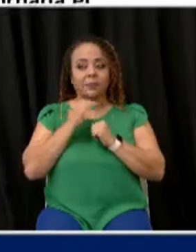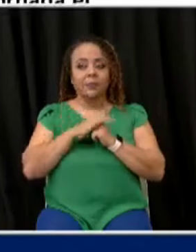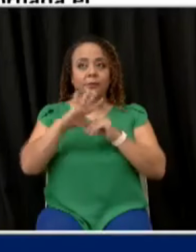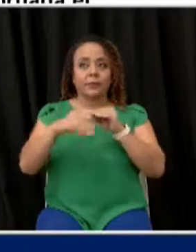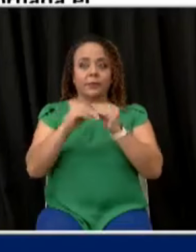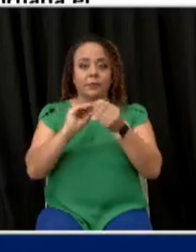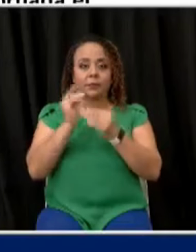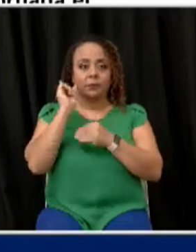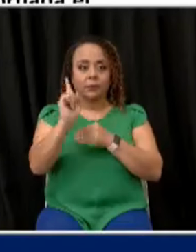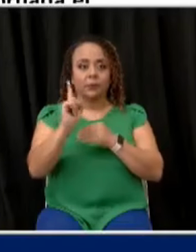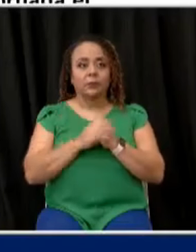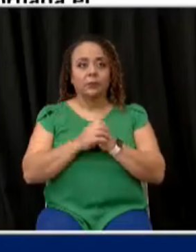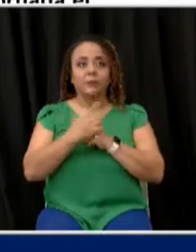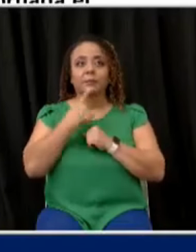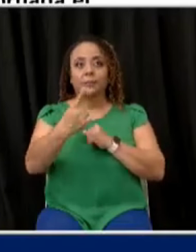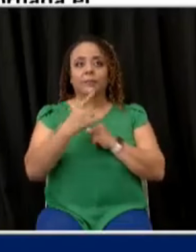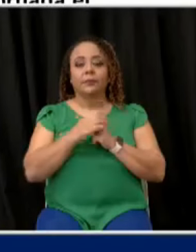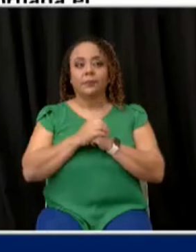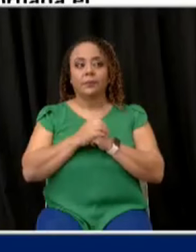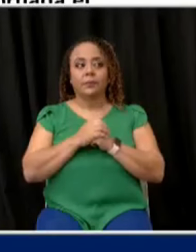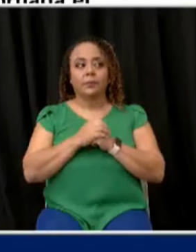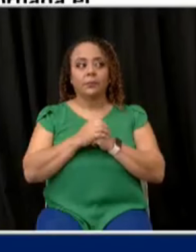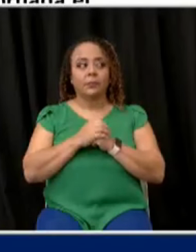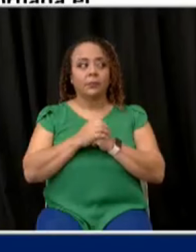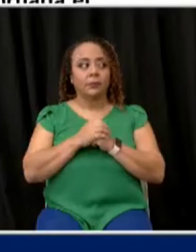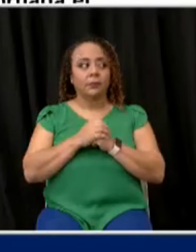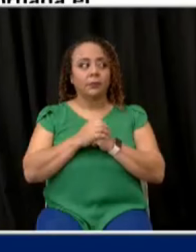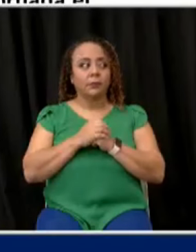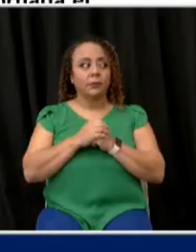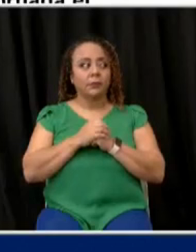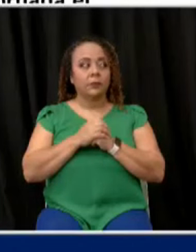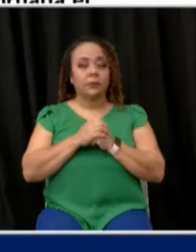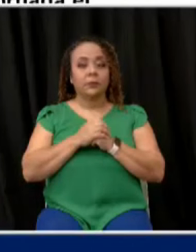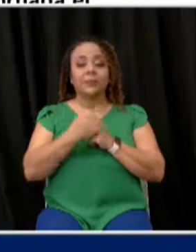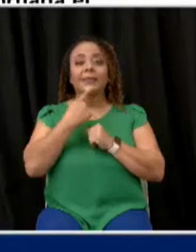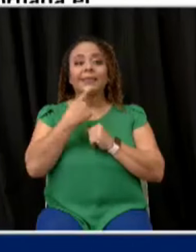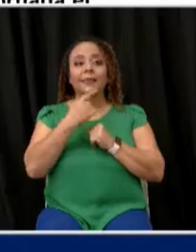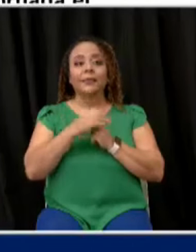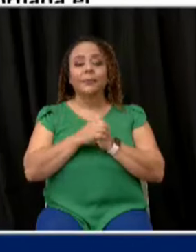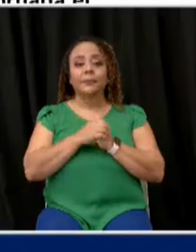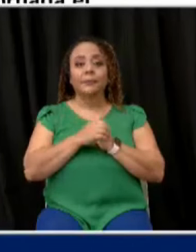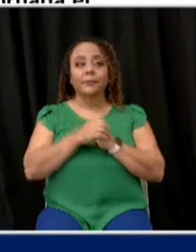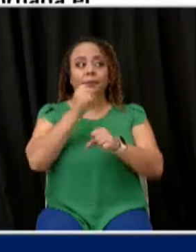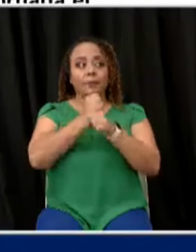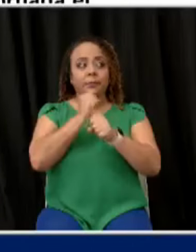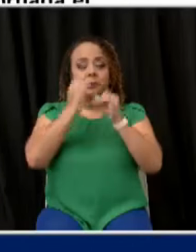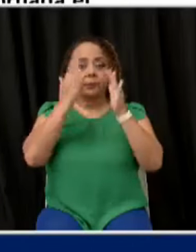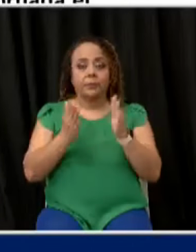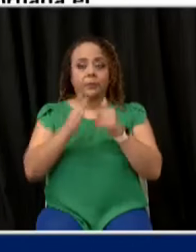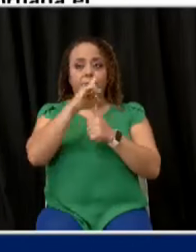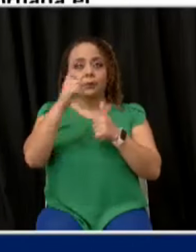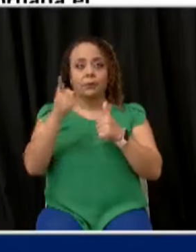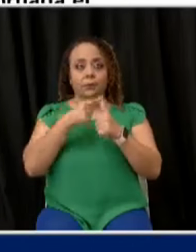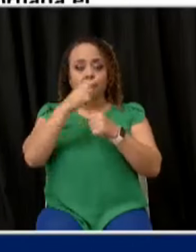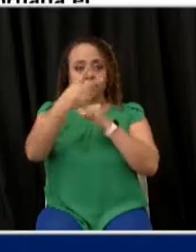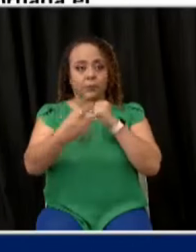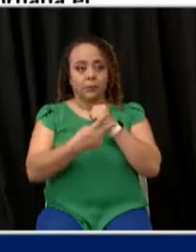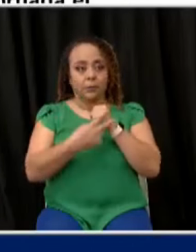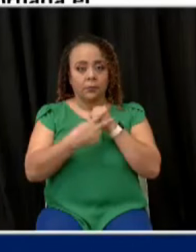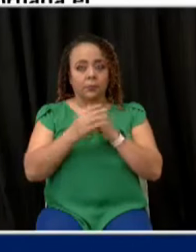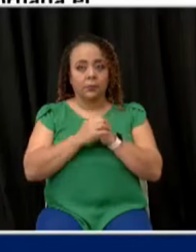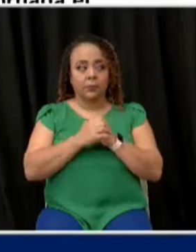1 dice cuál es el esquema de aclimatación. Y dice, uno, si el trabajador es la primera vez que se